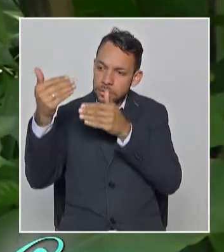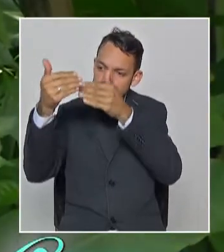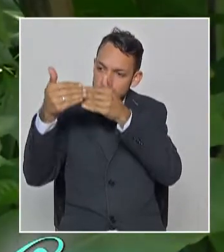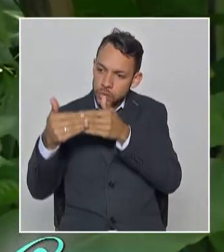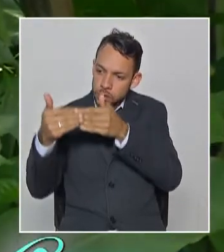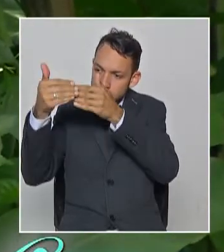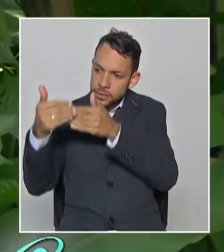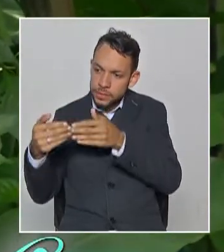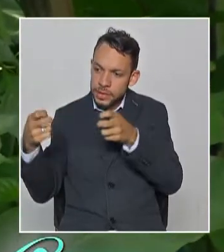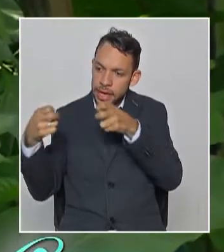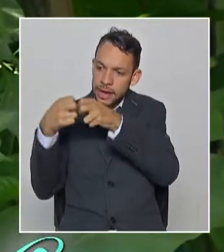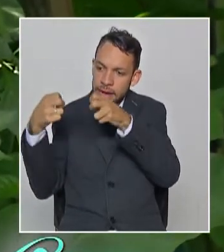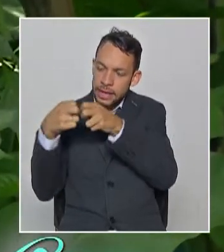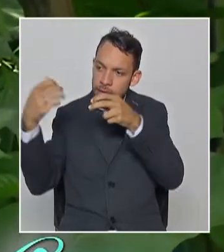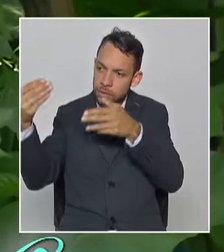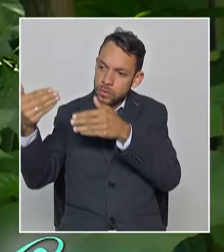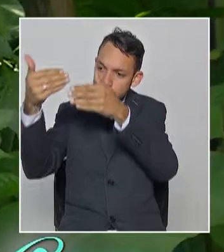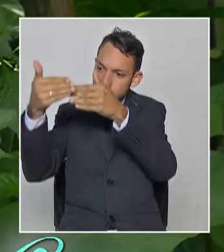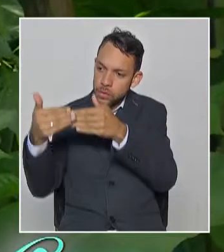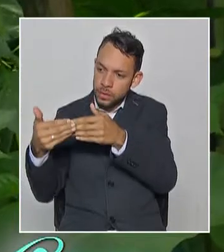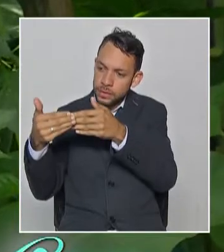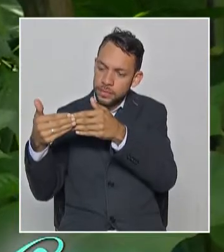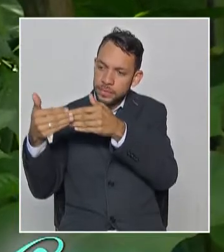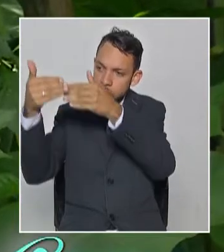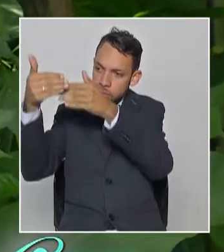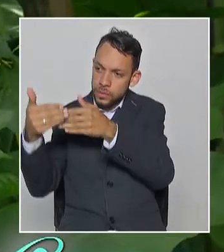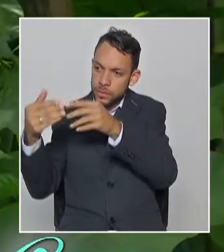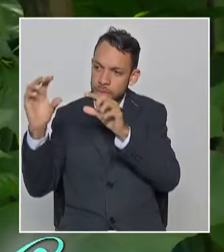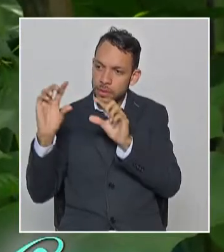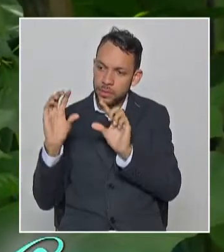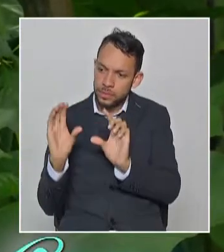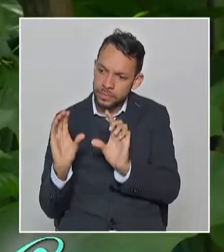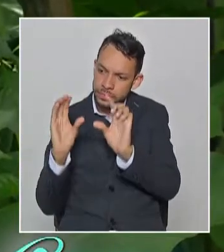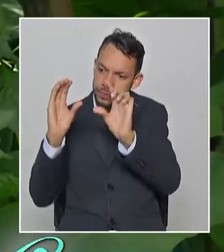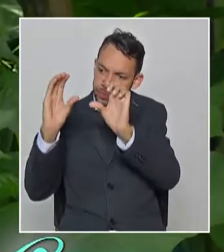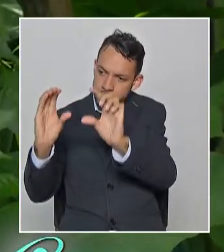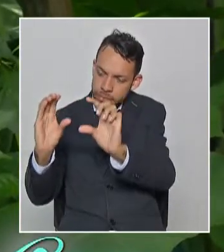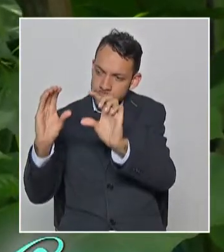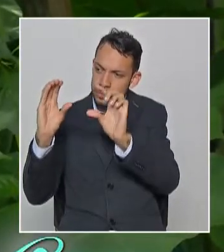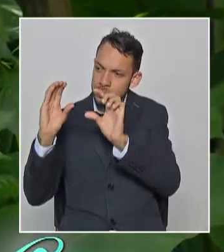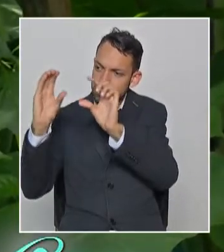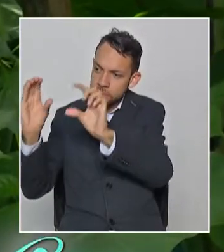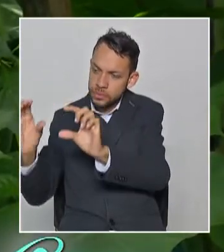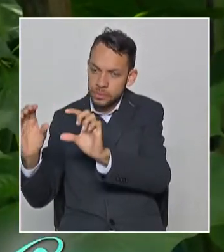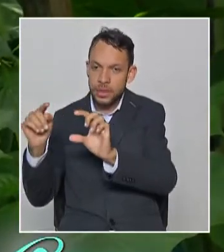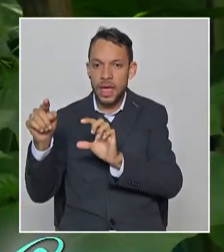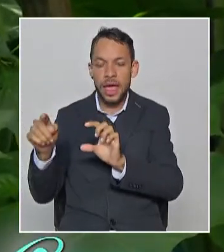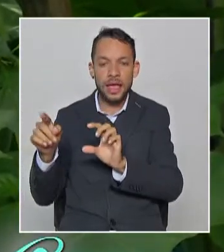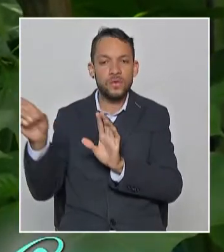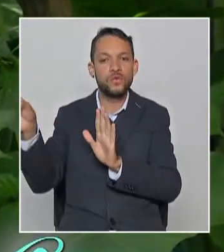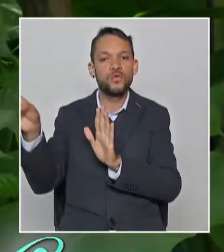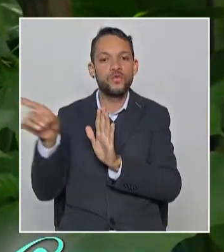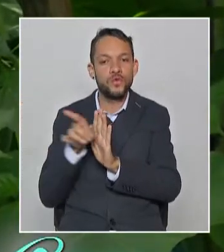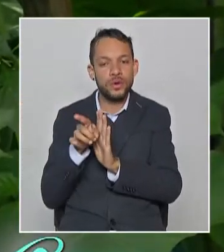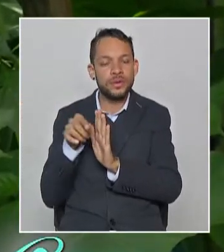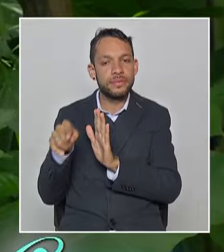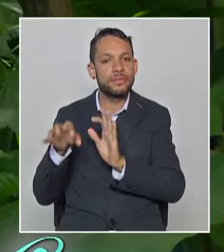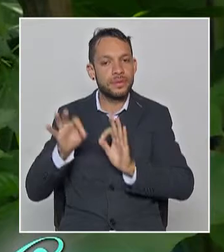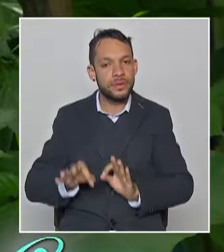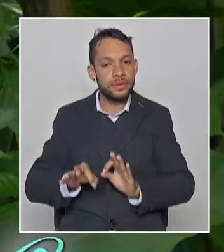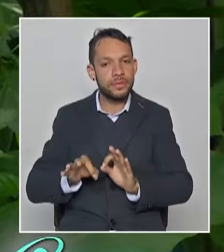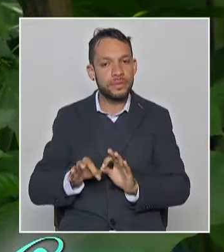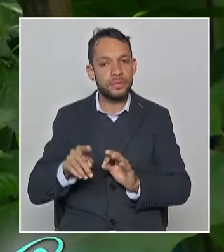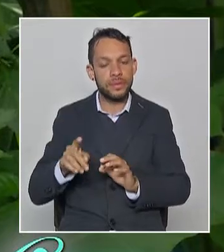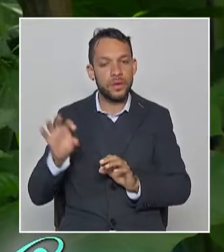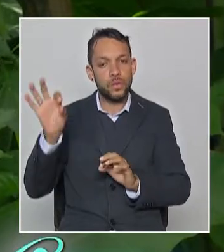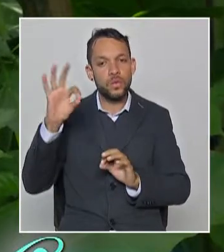Esos electrodos con una pilita pues la coloca uno dentro de varias colmenas. El problema es que la